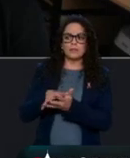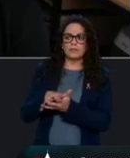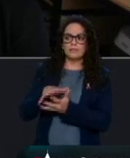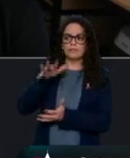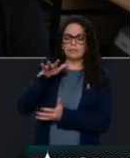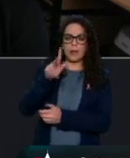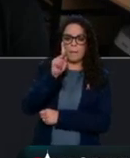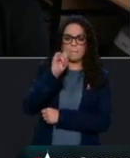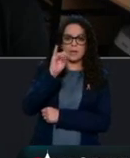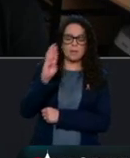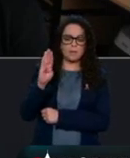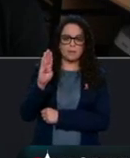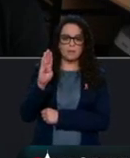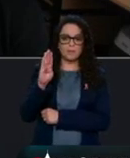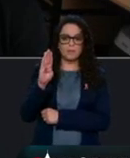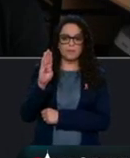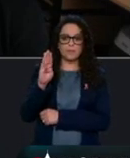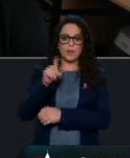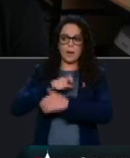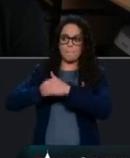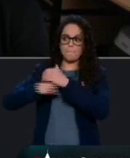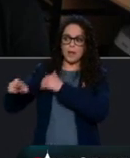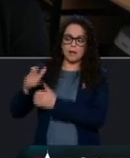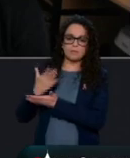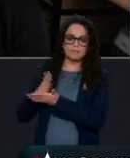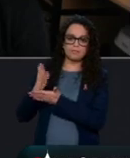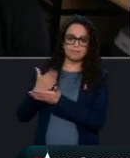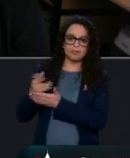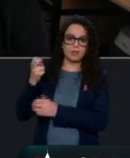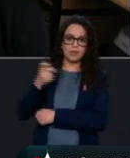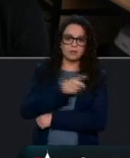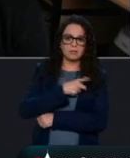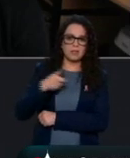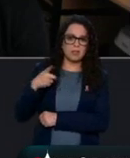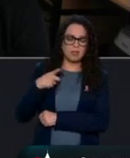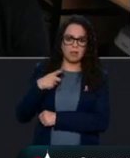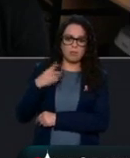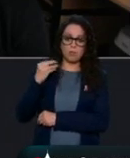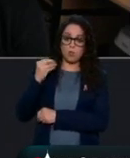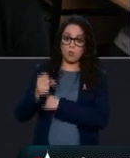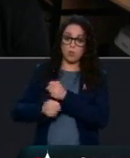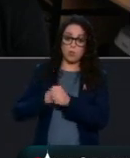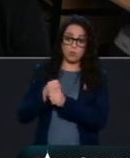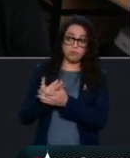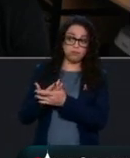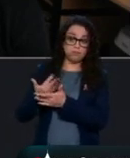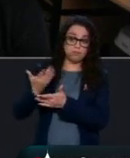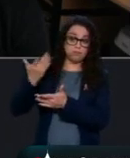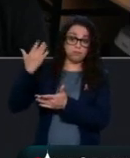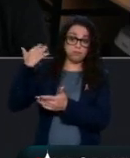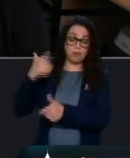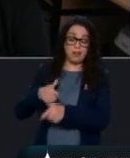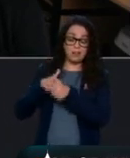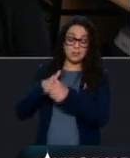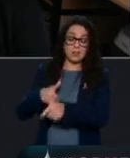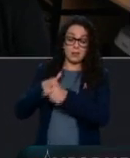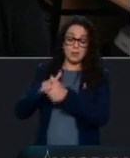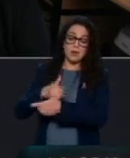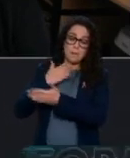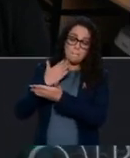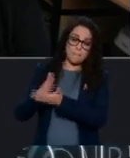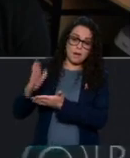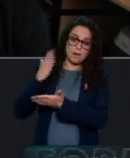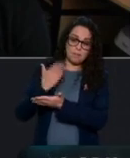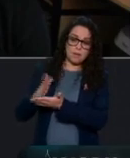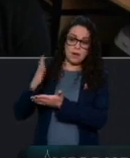Producto Interno Bruto pues se va al pago de esta deuda que ya tiene varias décadas. Sí, es